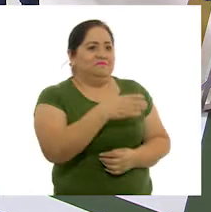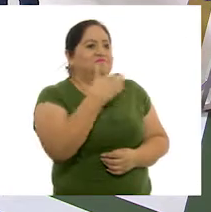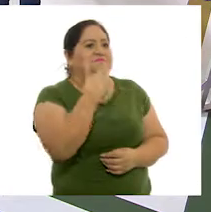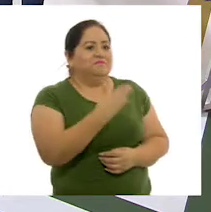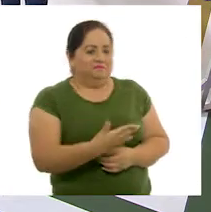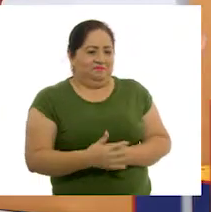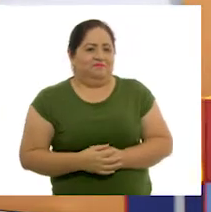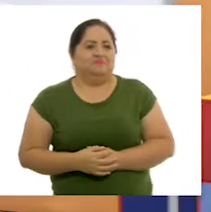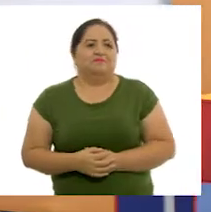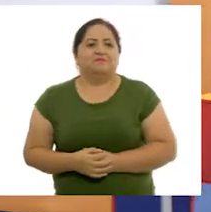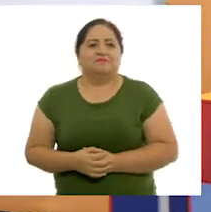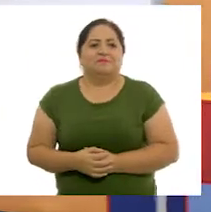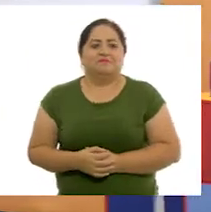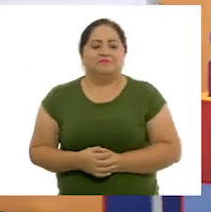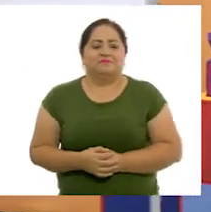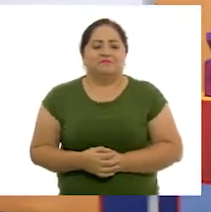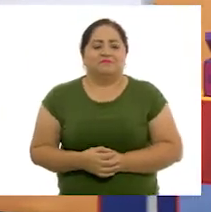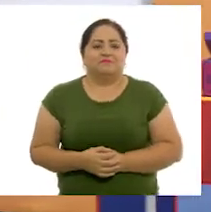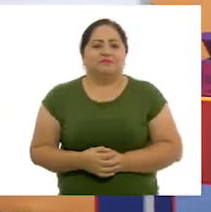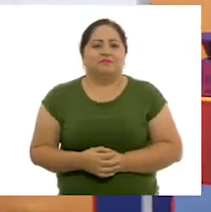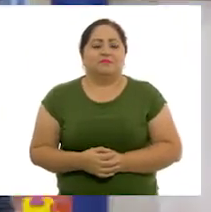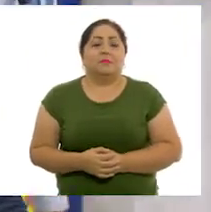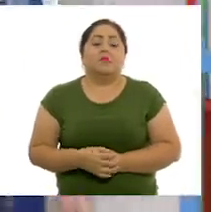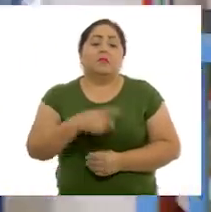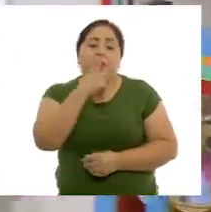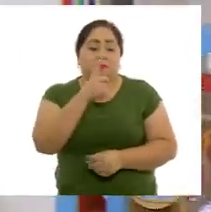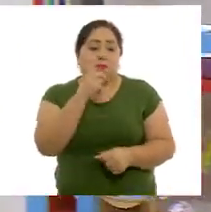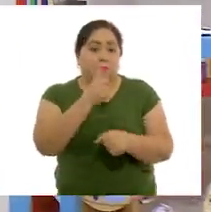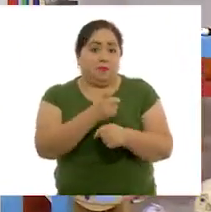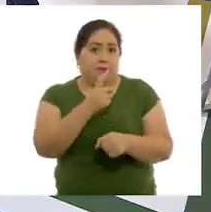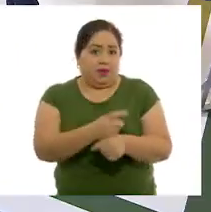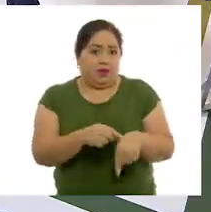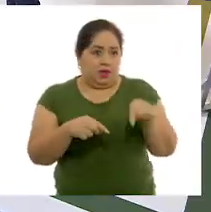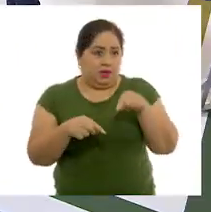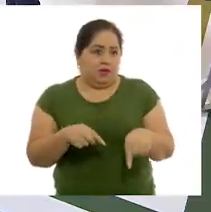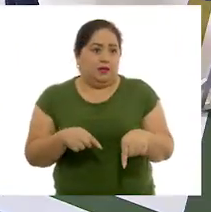ocurre con el hermanito? Hoy primero el hermanito está aquí.